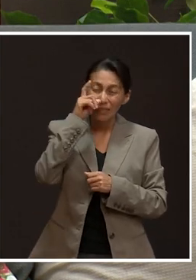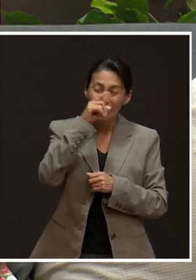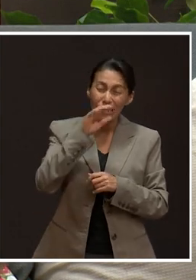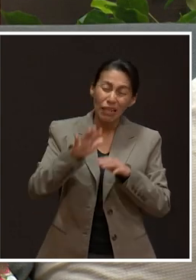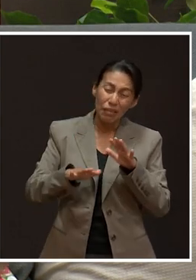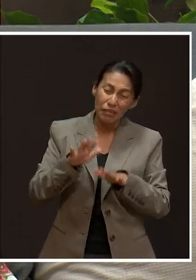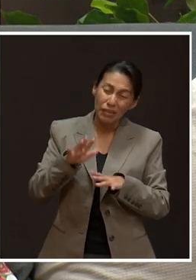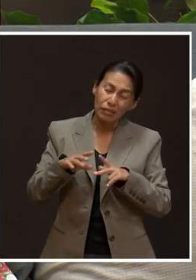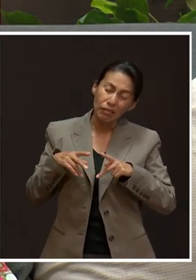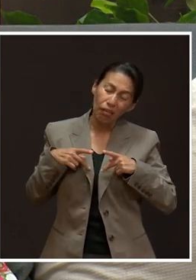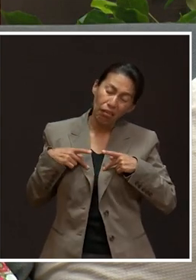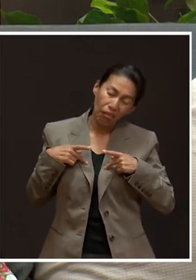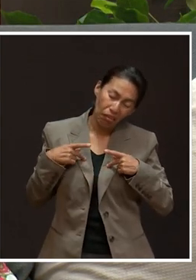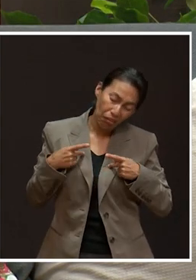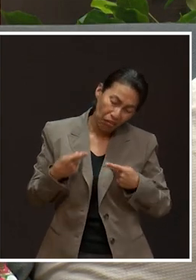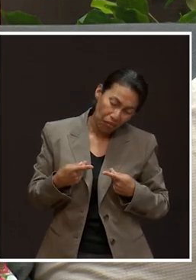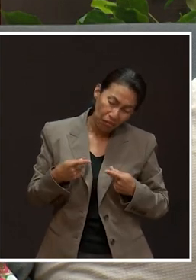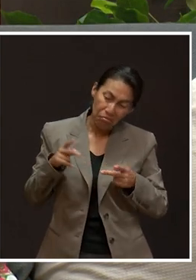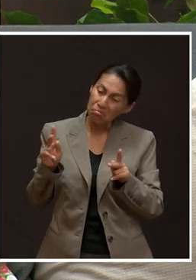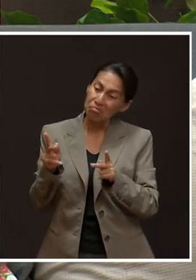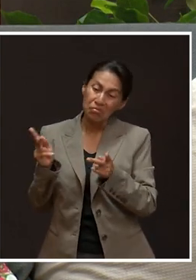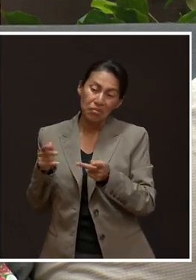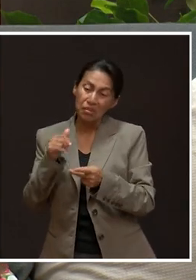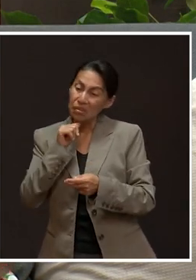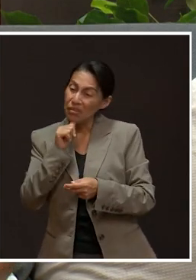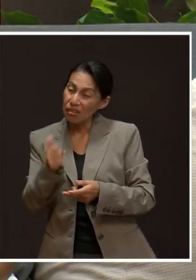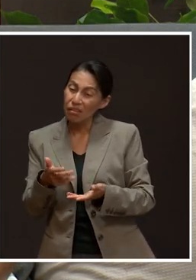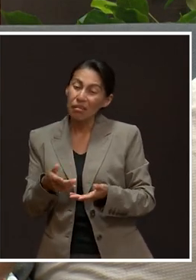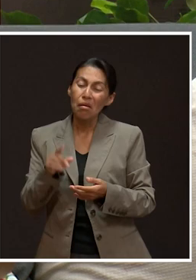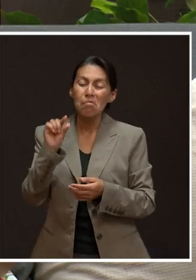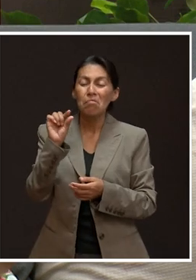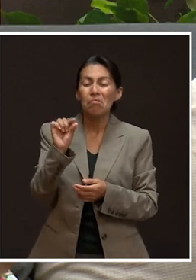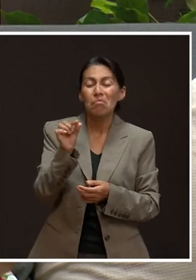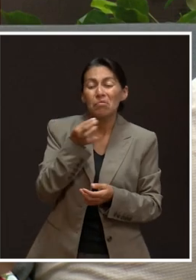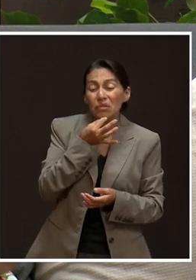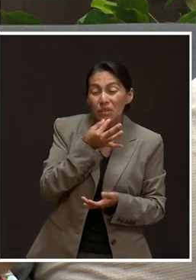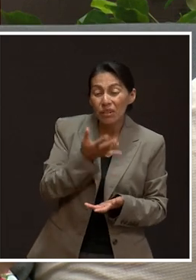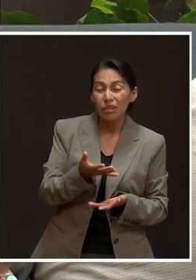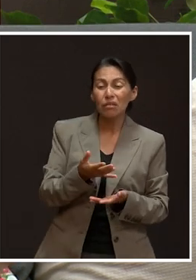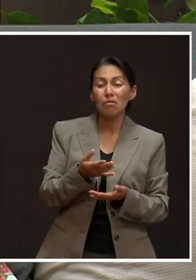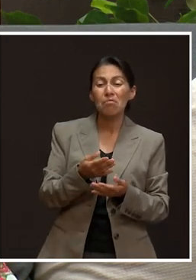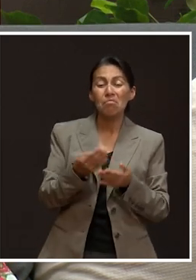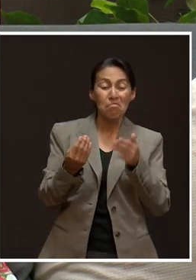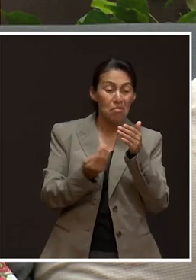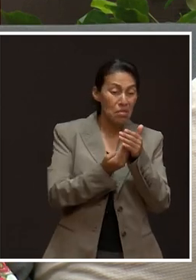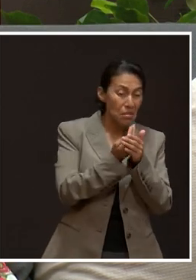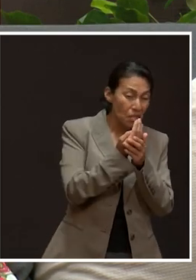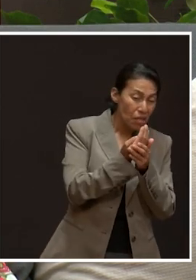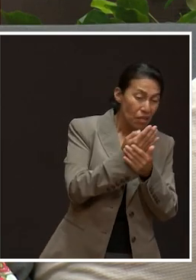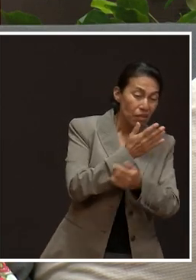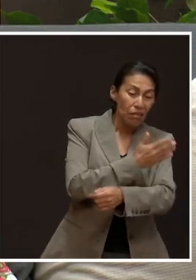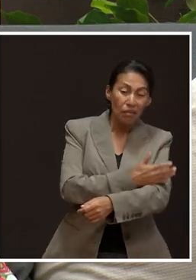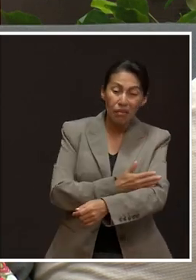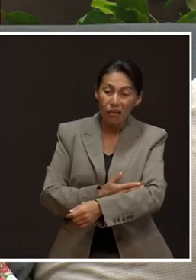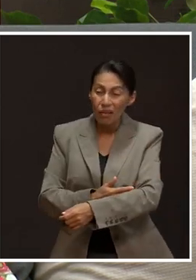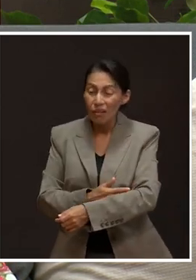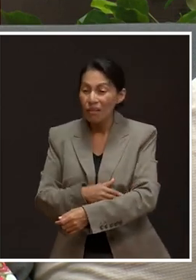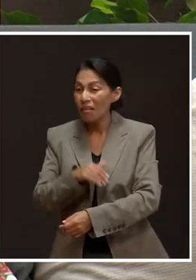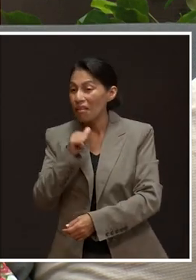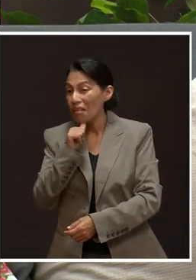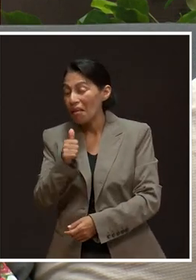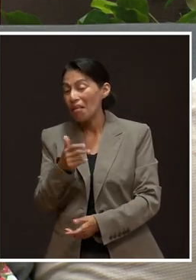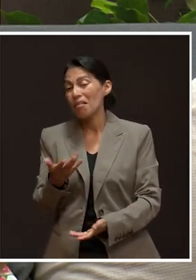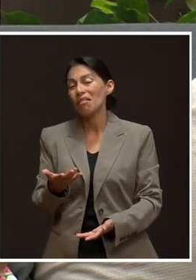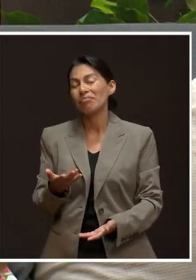sí te llegas como que a decepcionar o a desanimar, porque ya pasó la mañana, ya pasó la mitad de la tarde